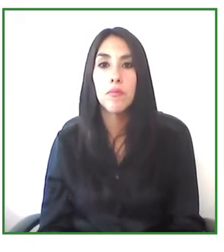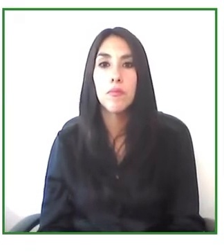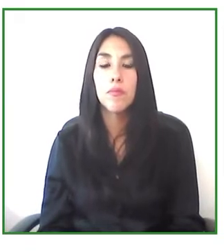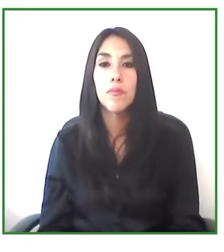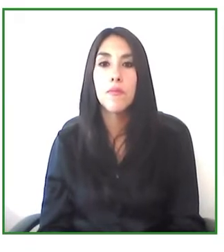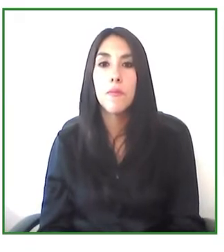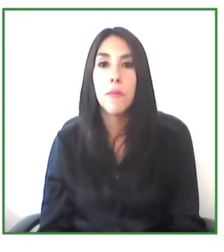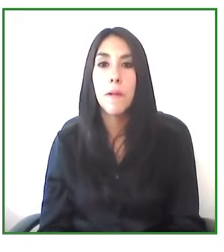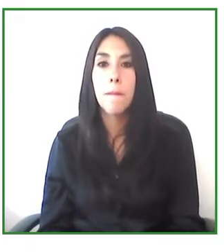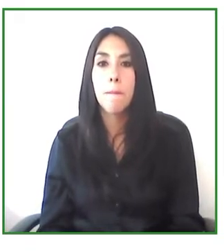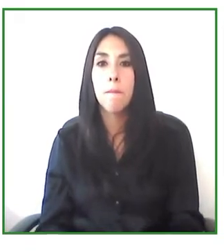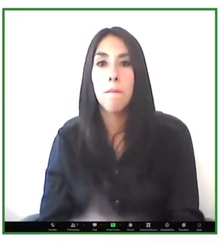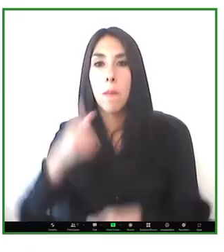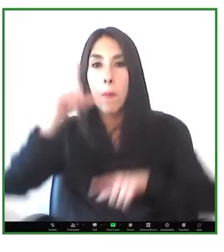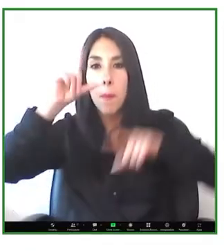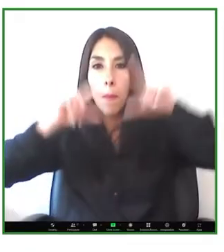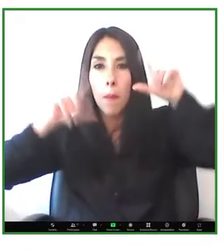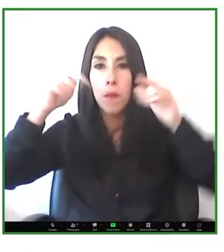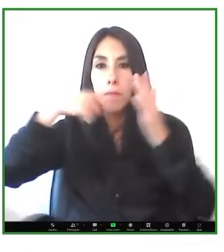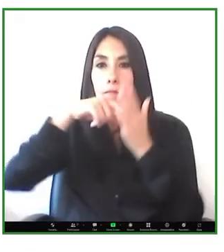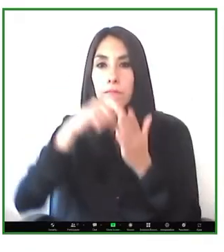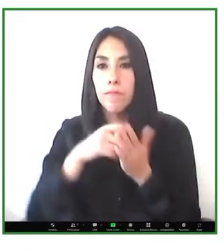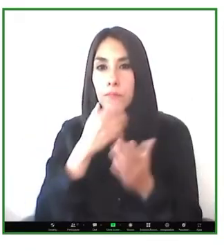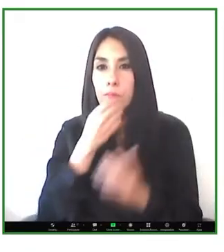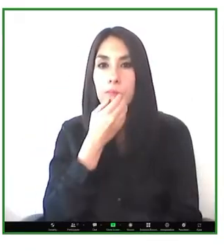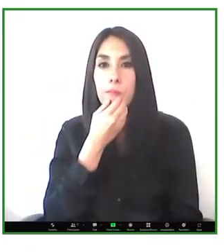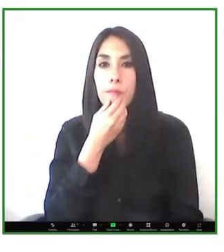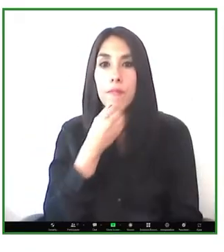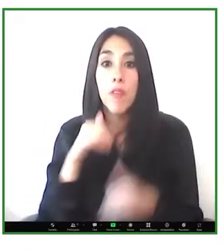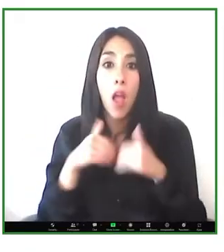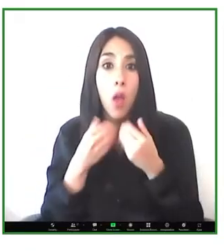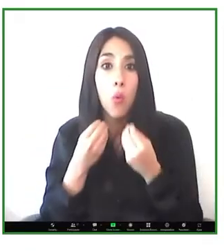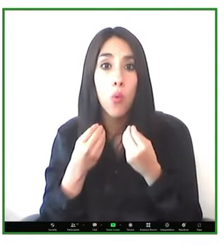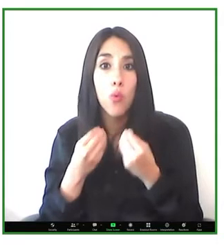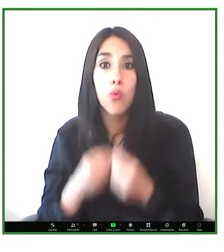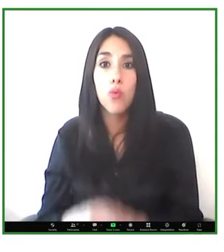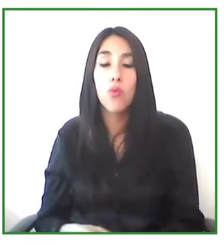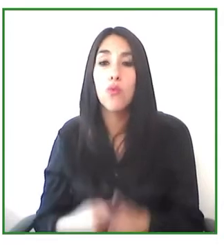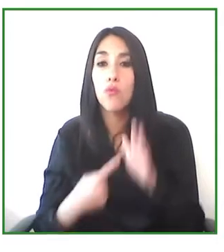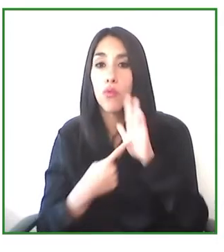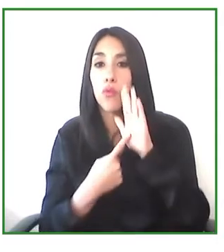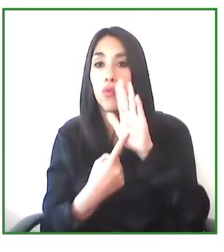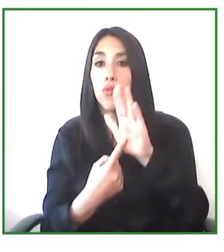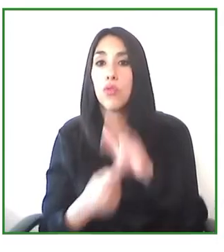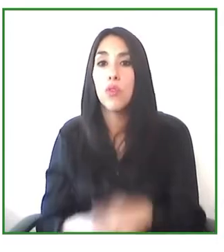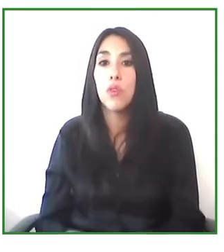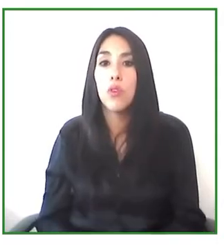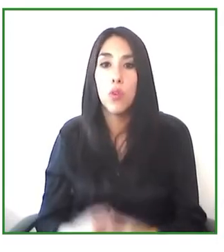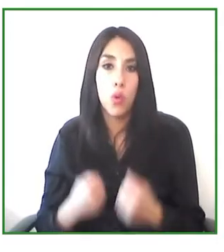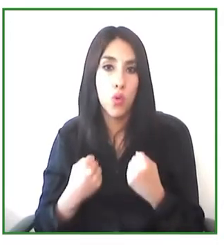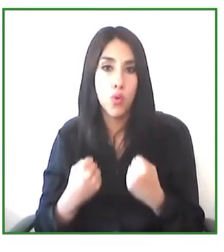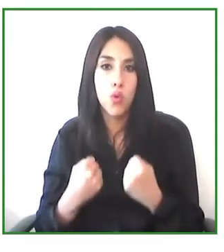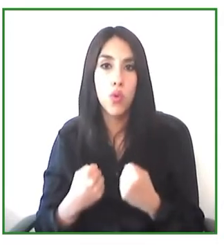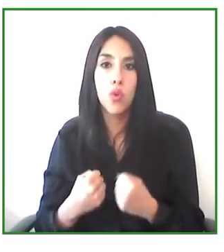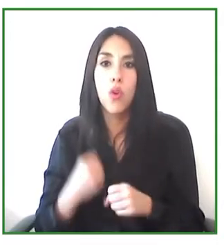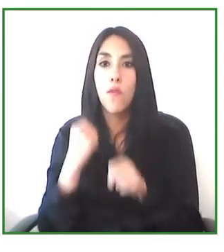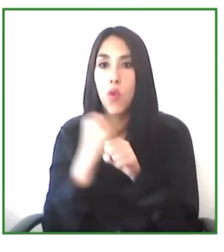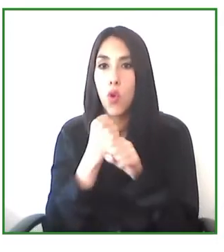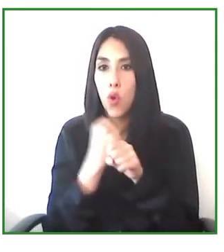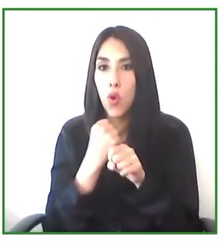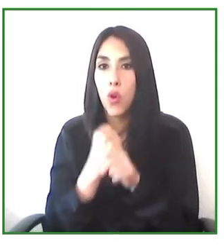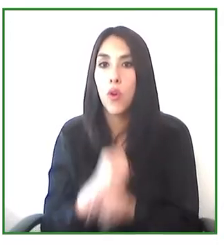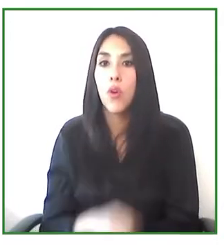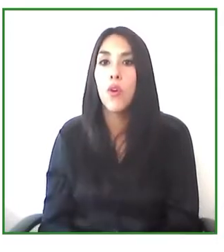resultados, mostrarse más preparados para el empleo de lo que se encontraron en un principio. De este universo